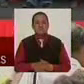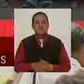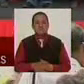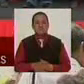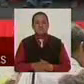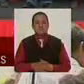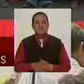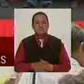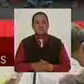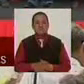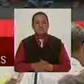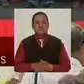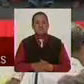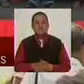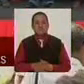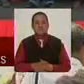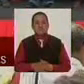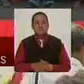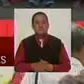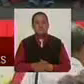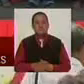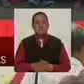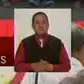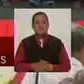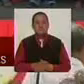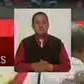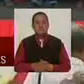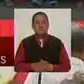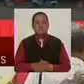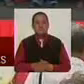sacantina nuna, ina, gobierno, chichamot pabe.